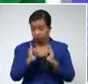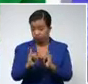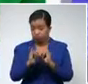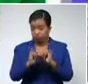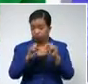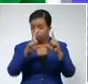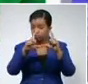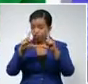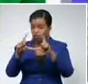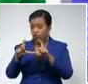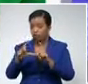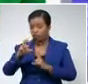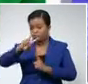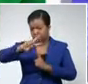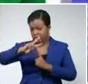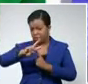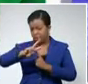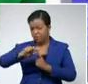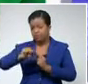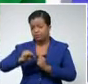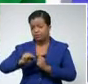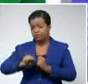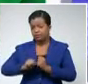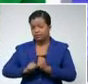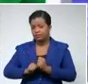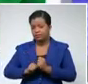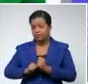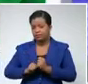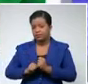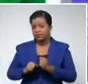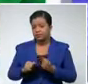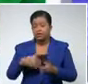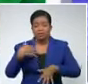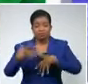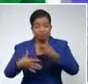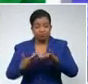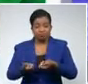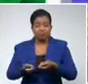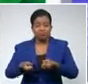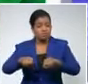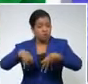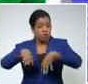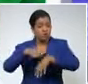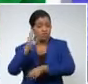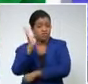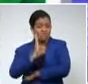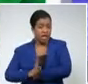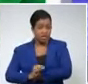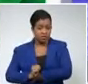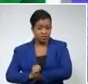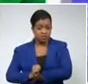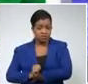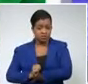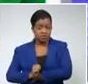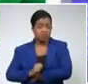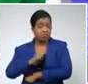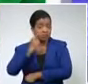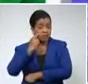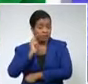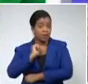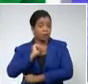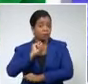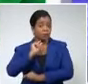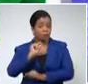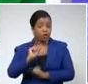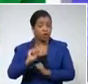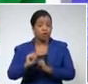Telesur de la situación de Brasil, donde cada vez se identifica más